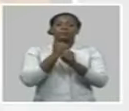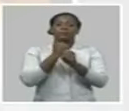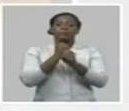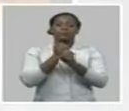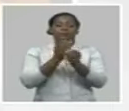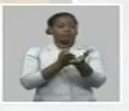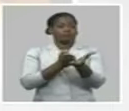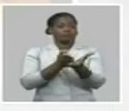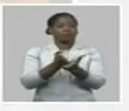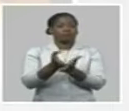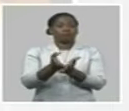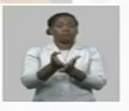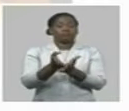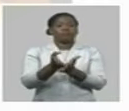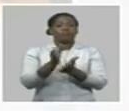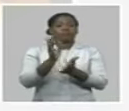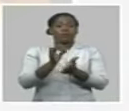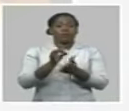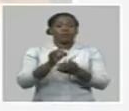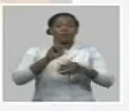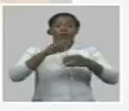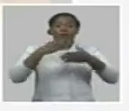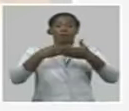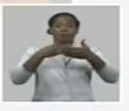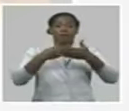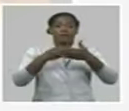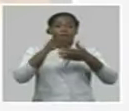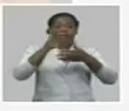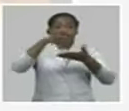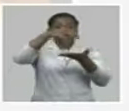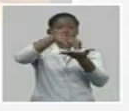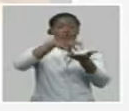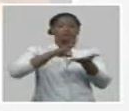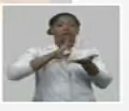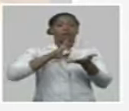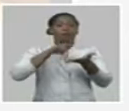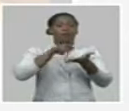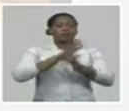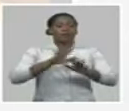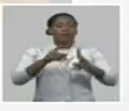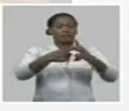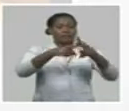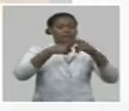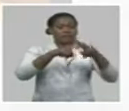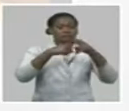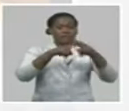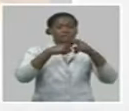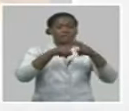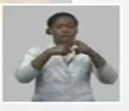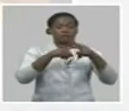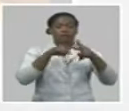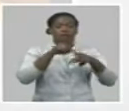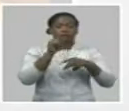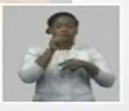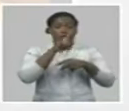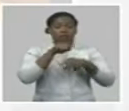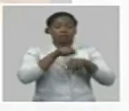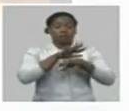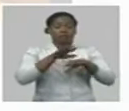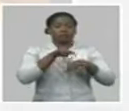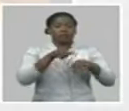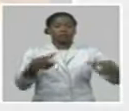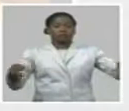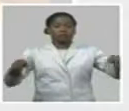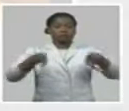un sistema desde la presa maurín que tenemos la conductora construida y ahora estamos construyendo seis filtros con las farc para